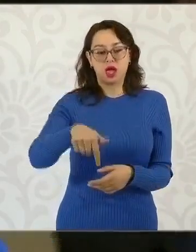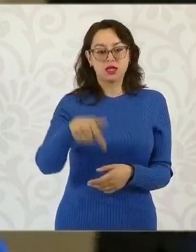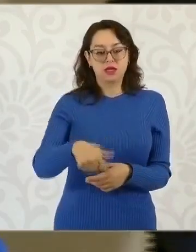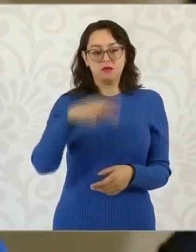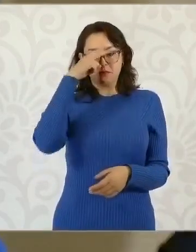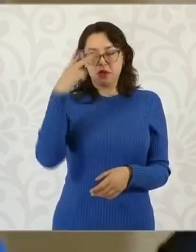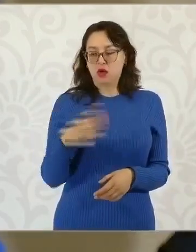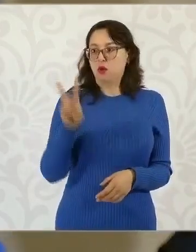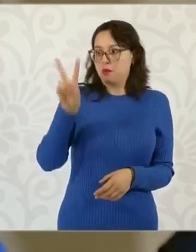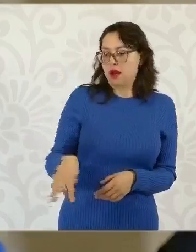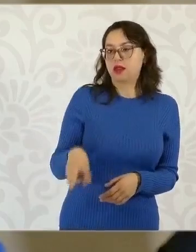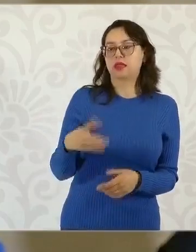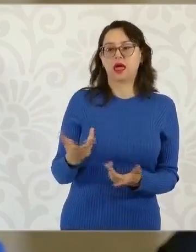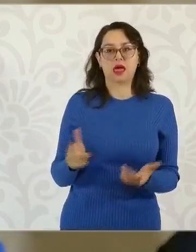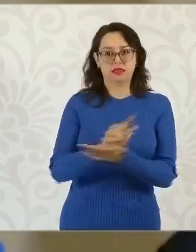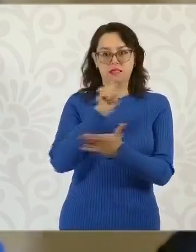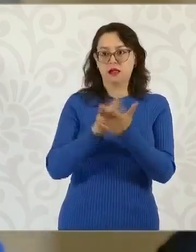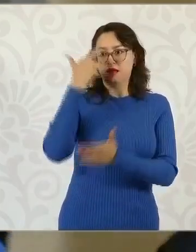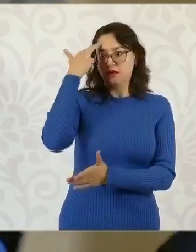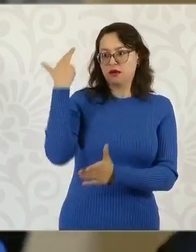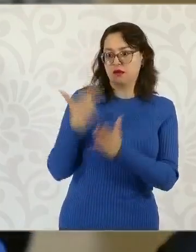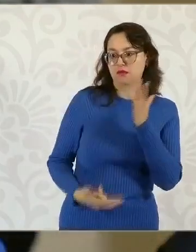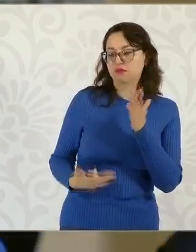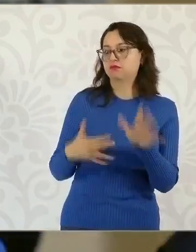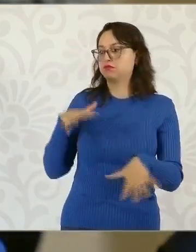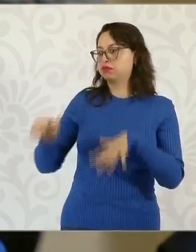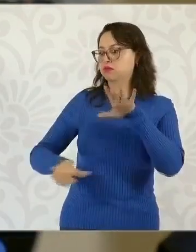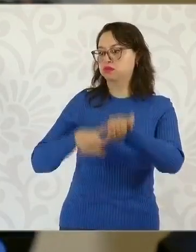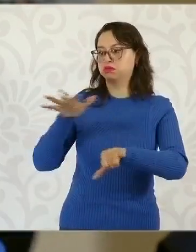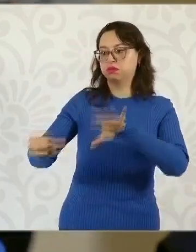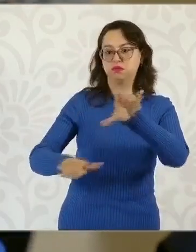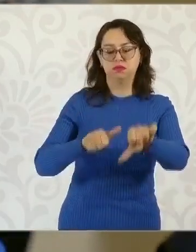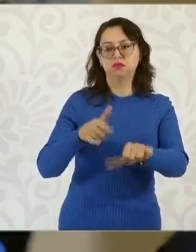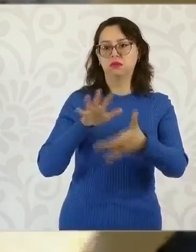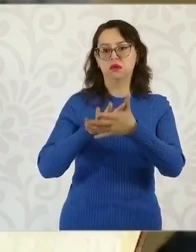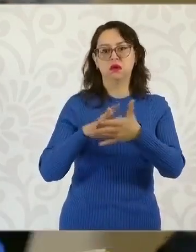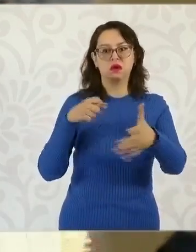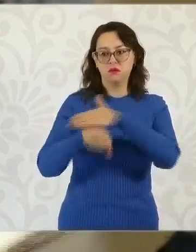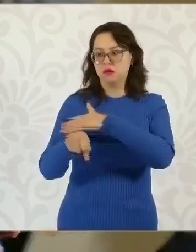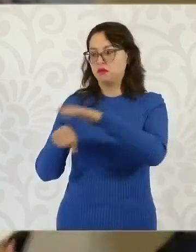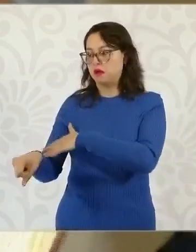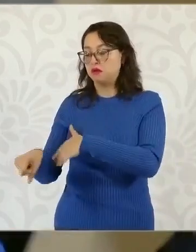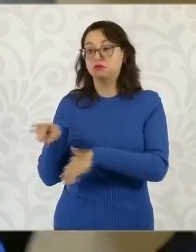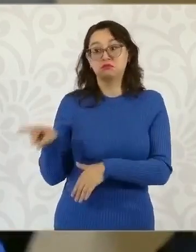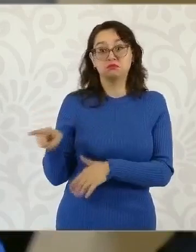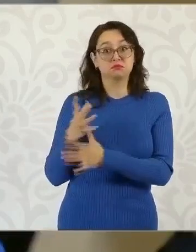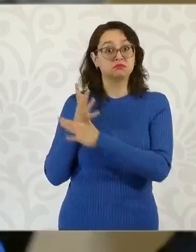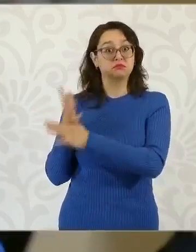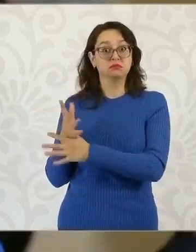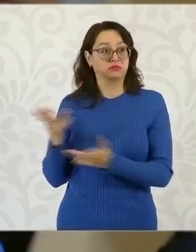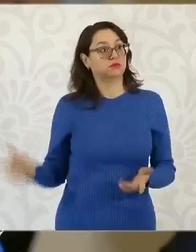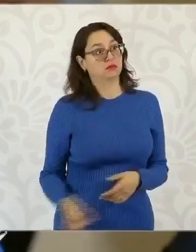México, pues entonces se busque extraditar a Felipe Calderón, ¿no?, por narcopolítica, así lo dijo esta